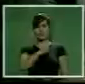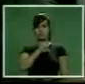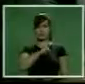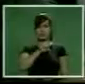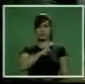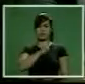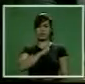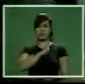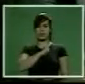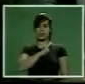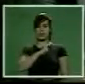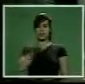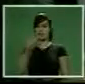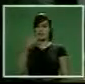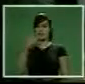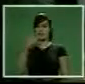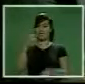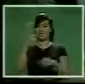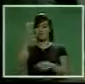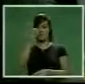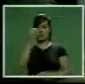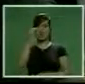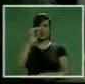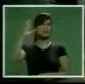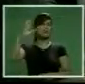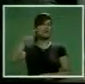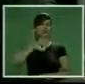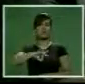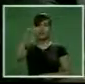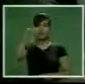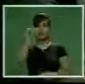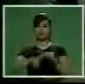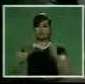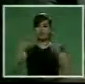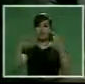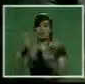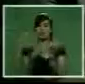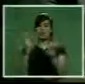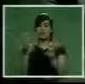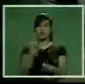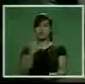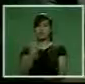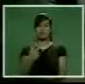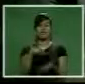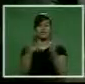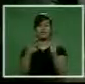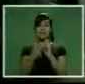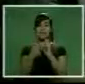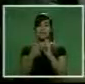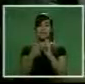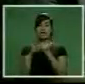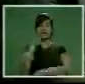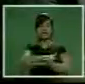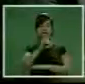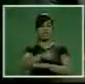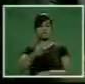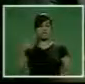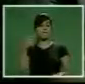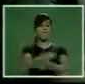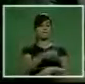de progresista, socialista, de construcción del mundo nuevo, cuando uno habla de hegemonía, como esa dictadura